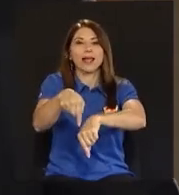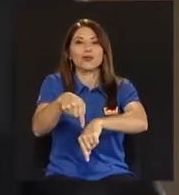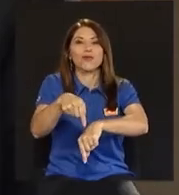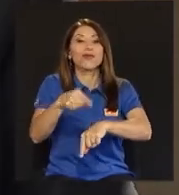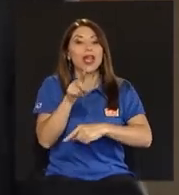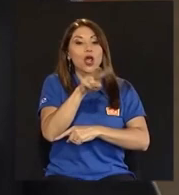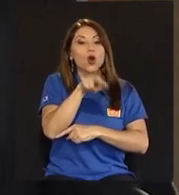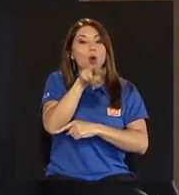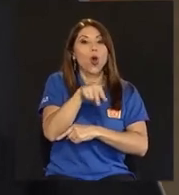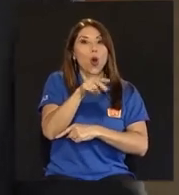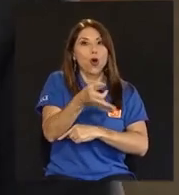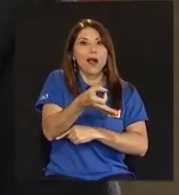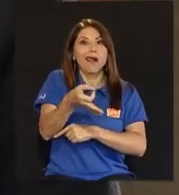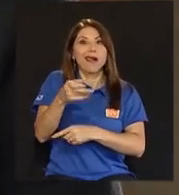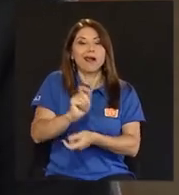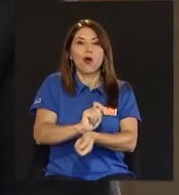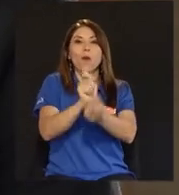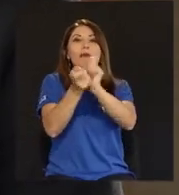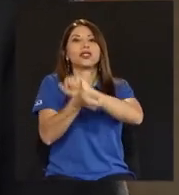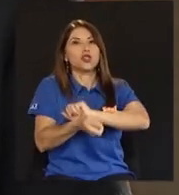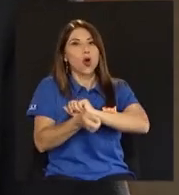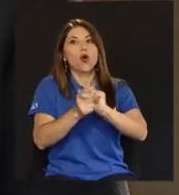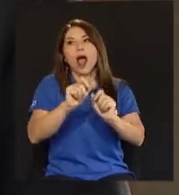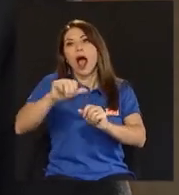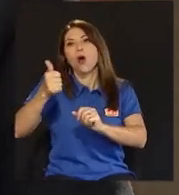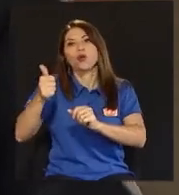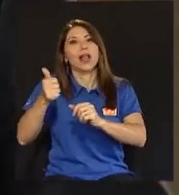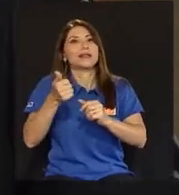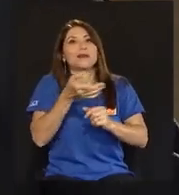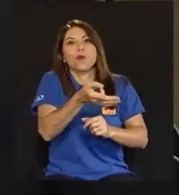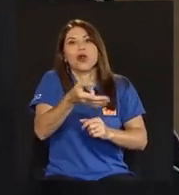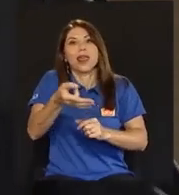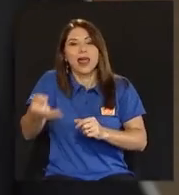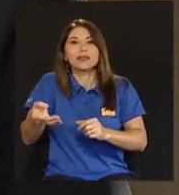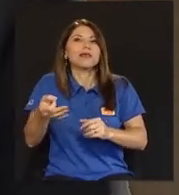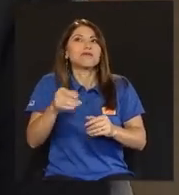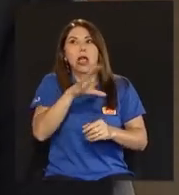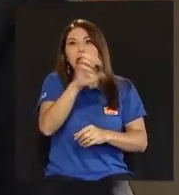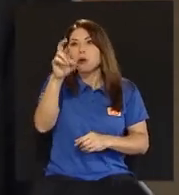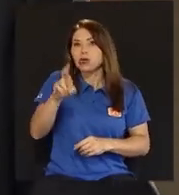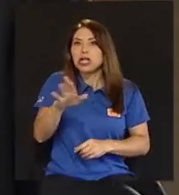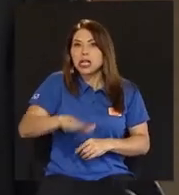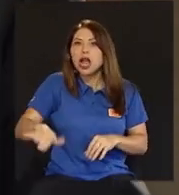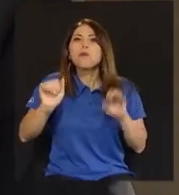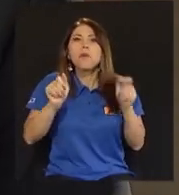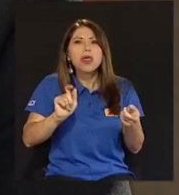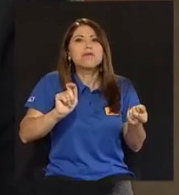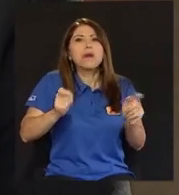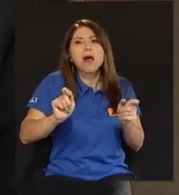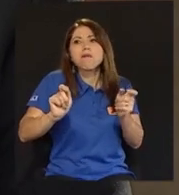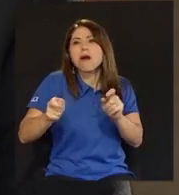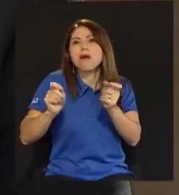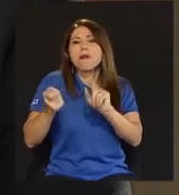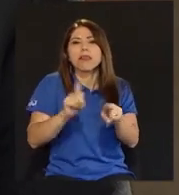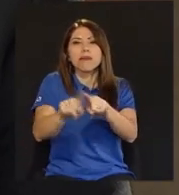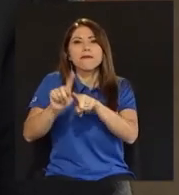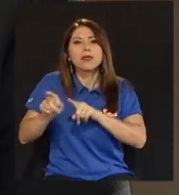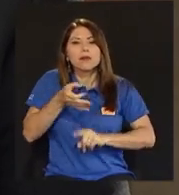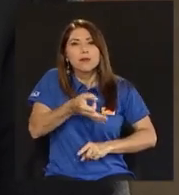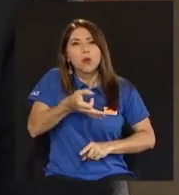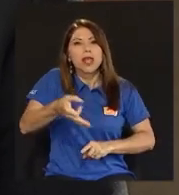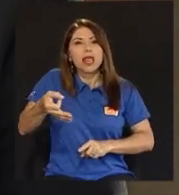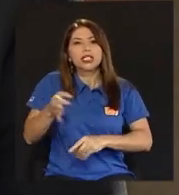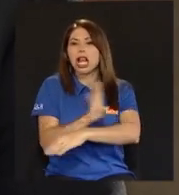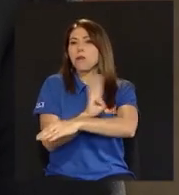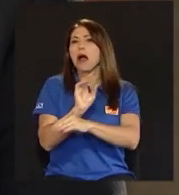Rica pueden circular distintas monedas y que el banco no va a oponerse a eso, y entonces, por lo tanto, se pueden